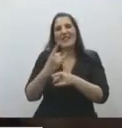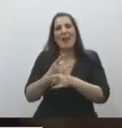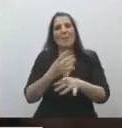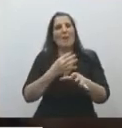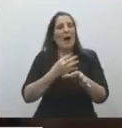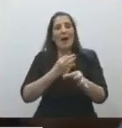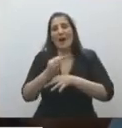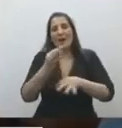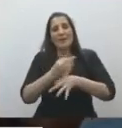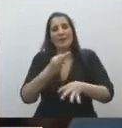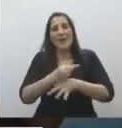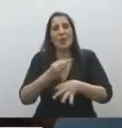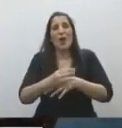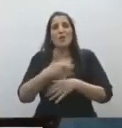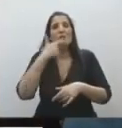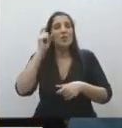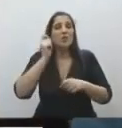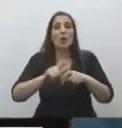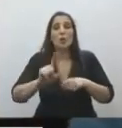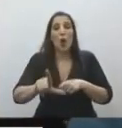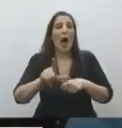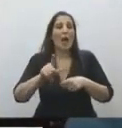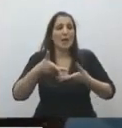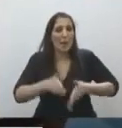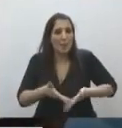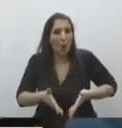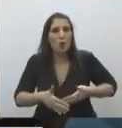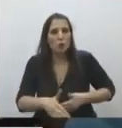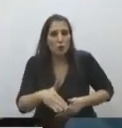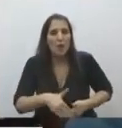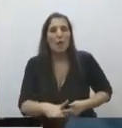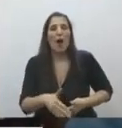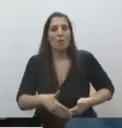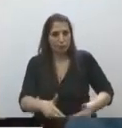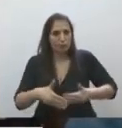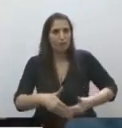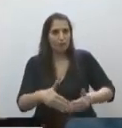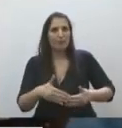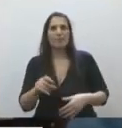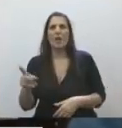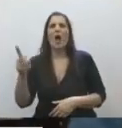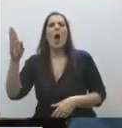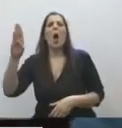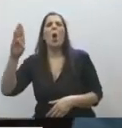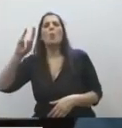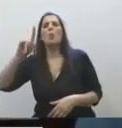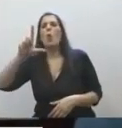por este tiempo que nos ha dado. No, por favor, muchas gracias a ustedes. Un gracias, beso grande. Gracias. Hasta luego.